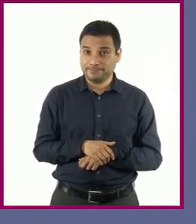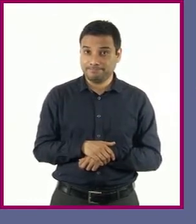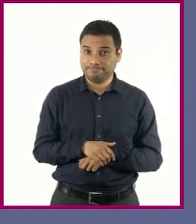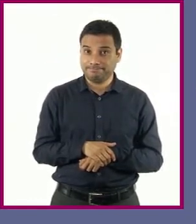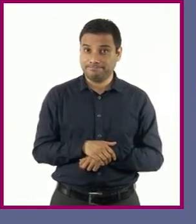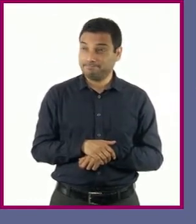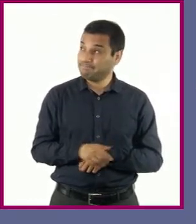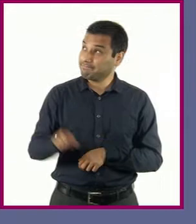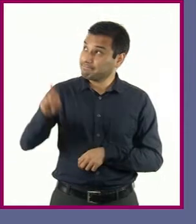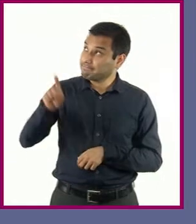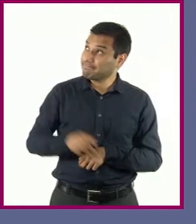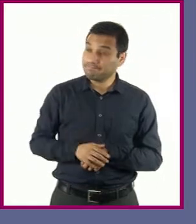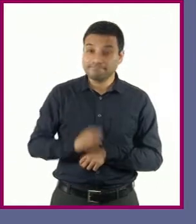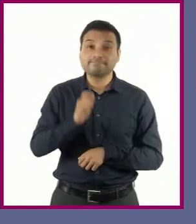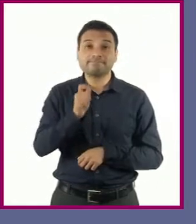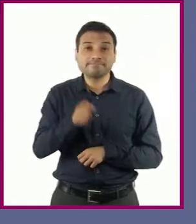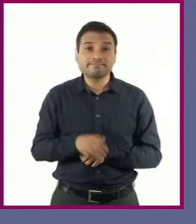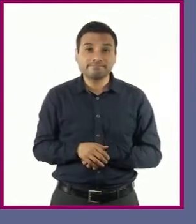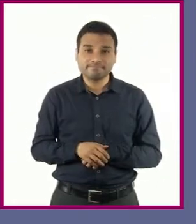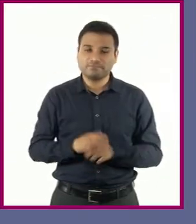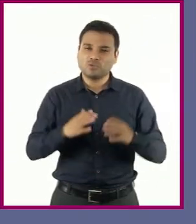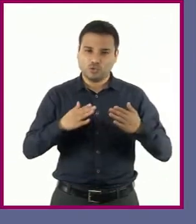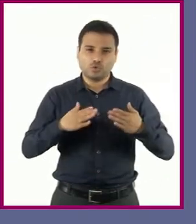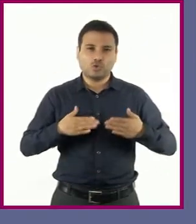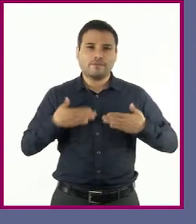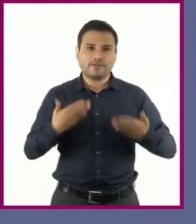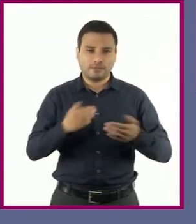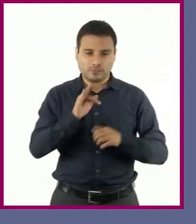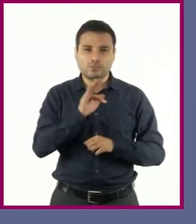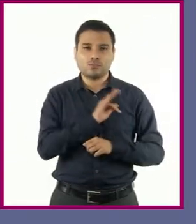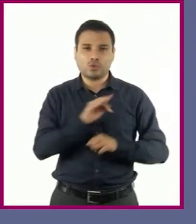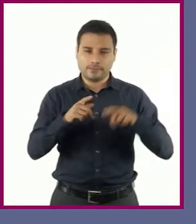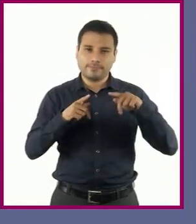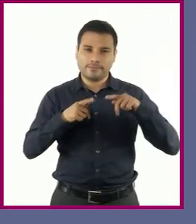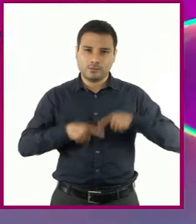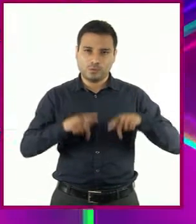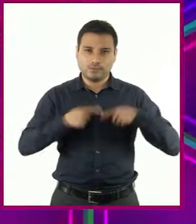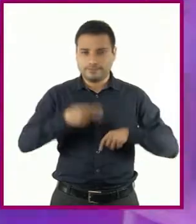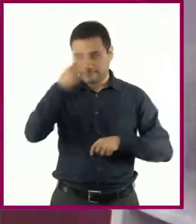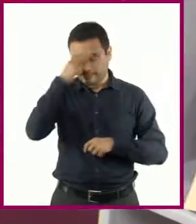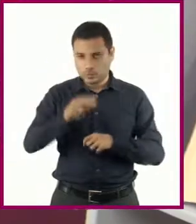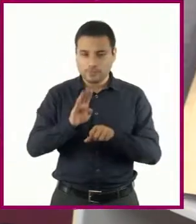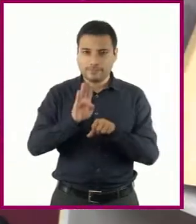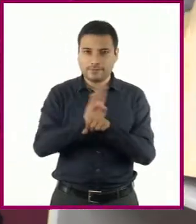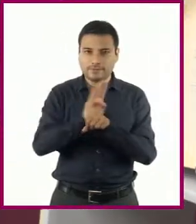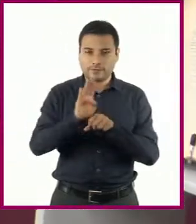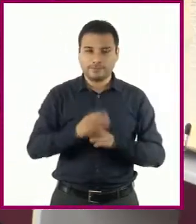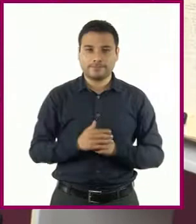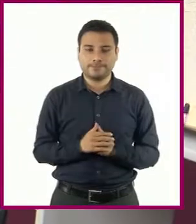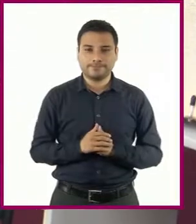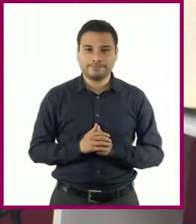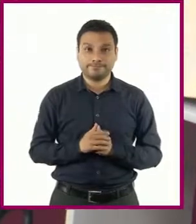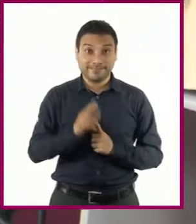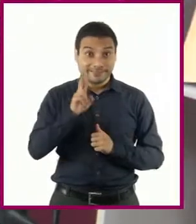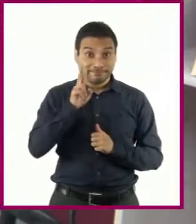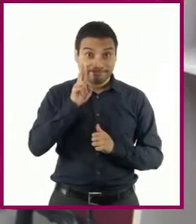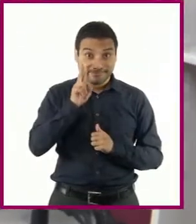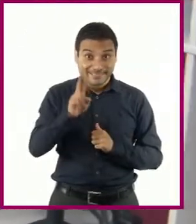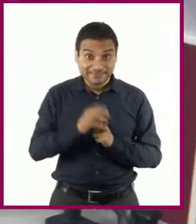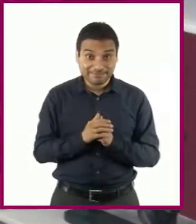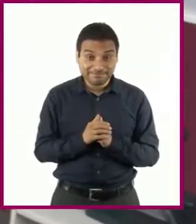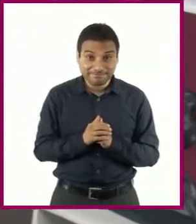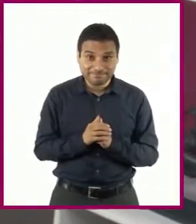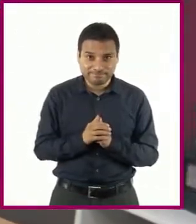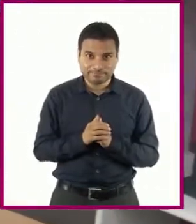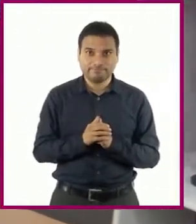para garantizar la seguridad y eficiencia del sistema en beneficio de todo el pueblo de México. Como pudimos observar, llevar